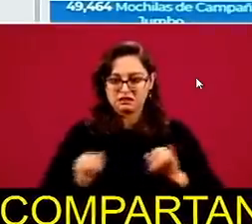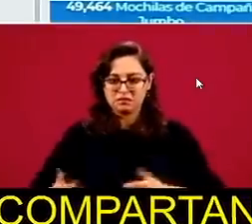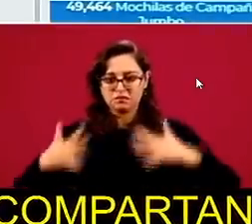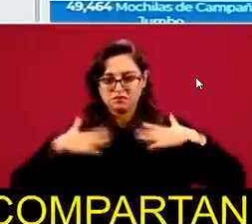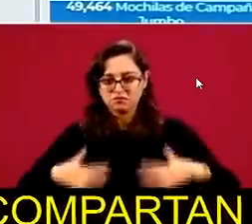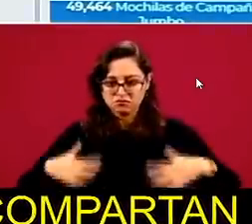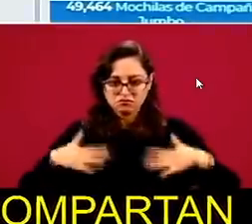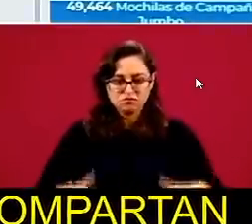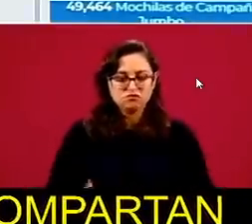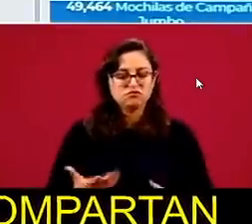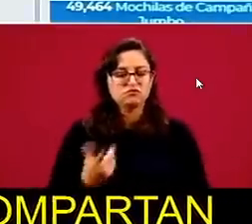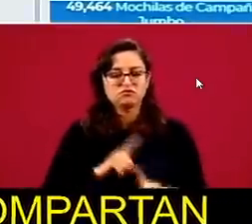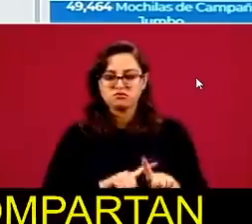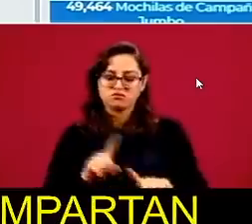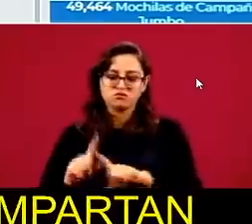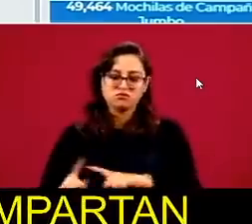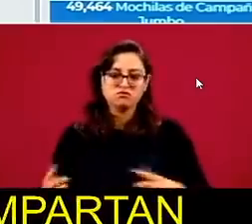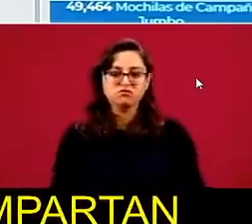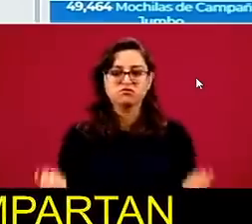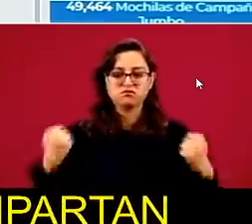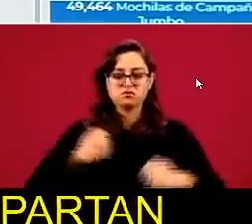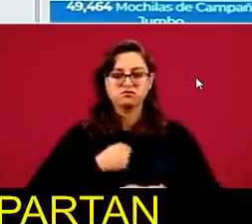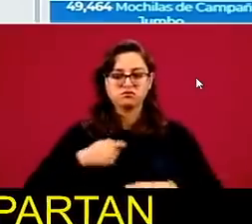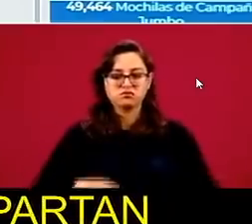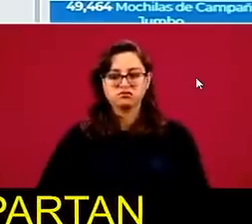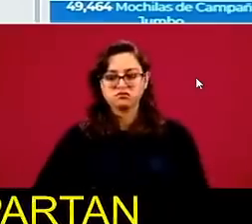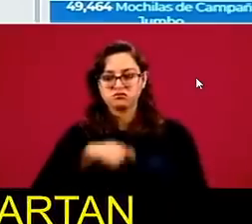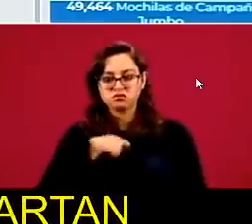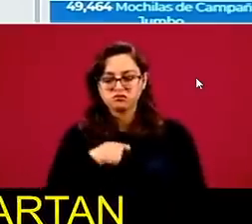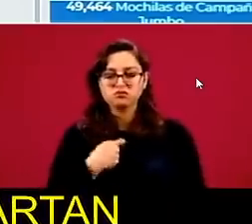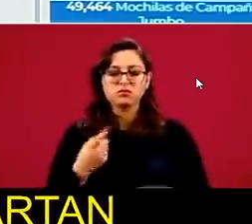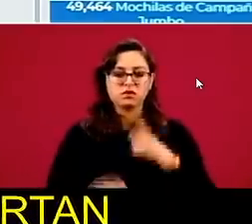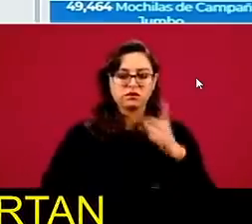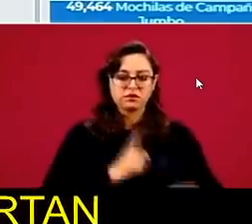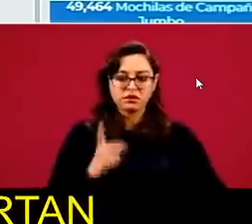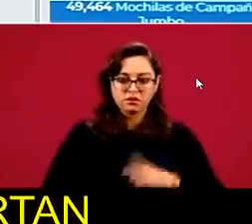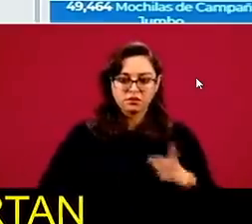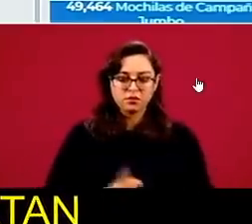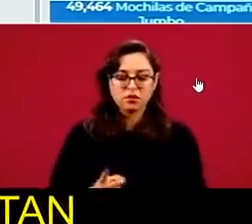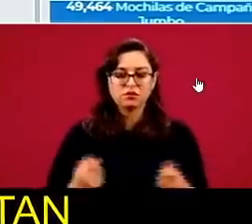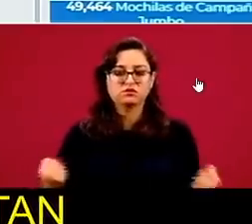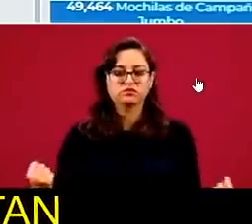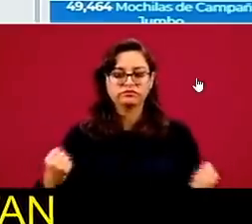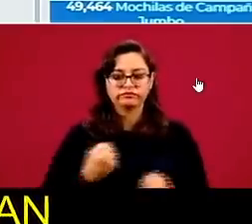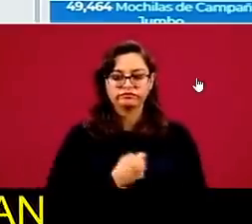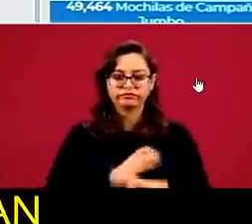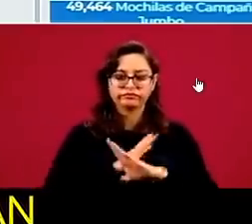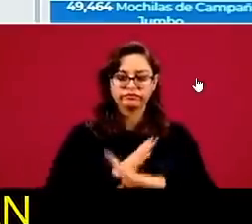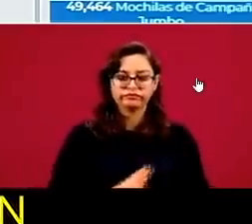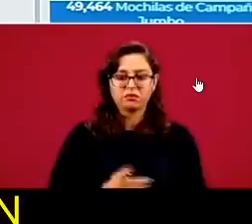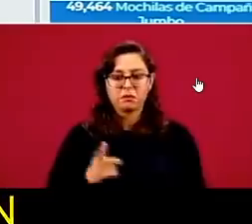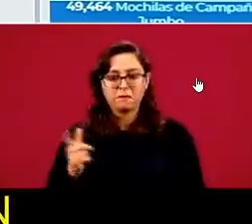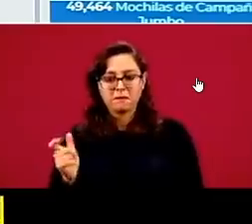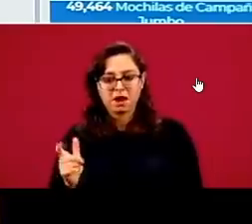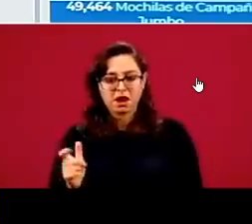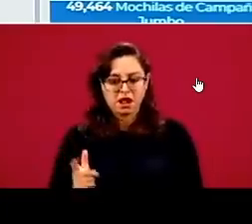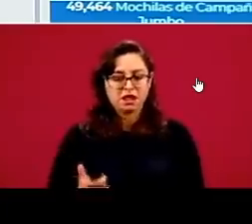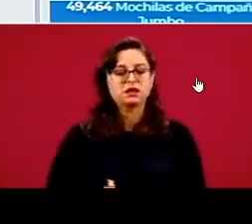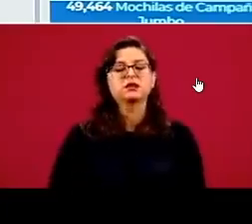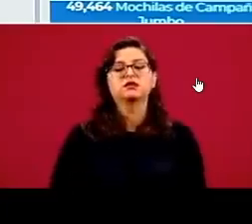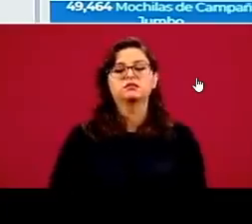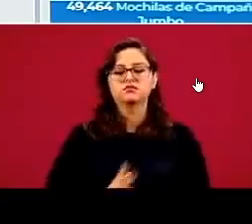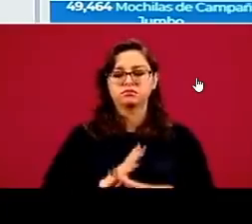como son chamarras el equipo deportivo chalecos antibala muy importante para el